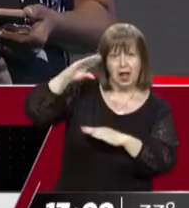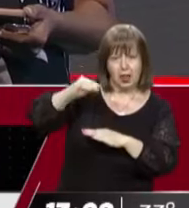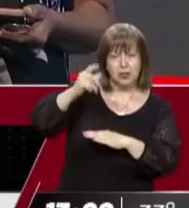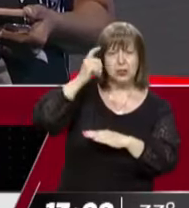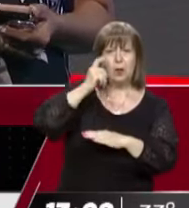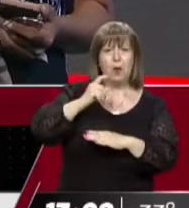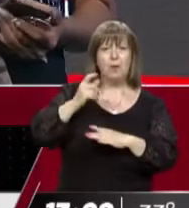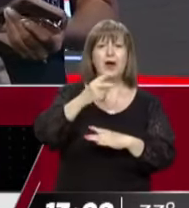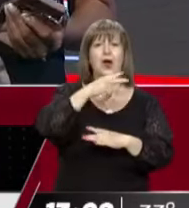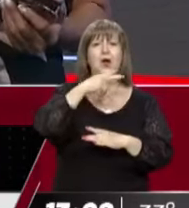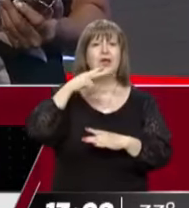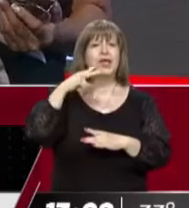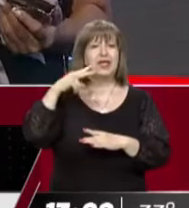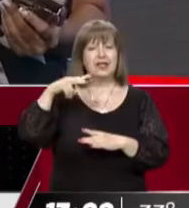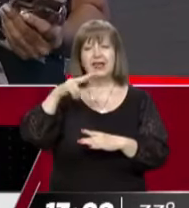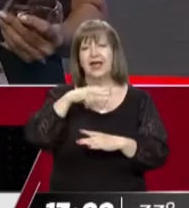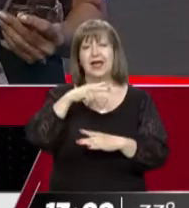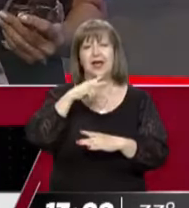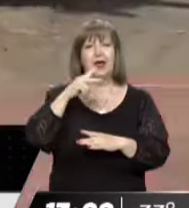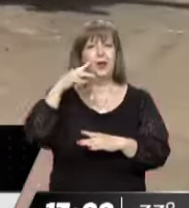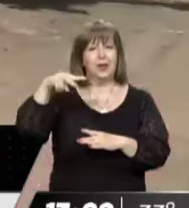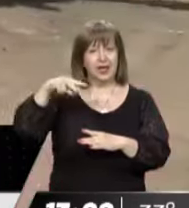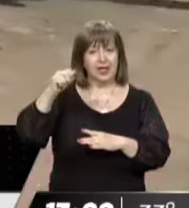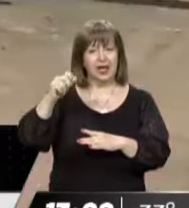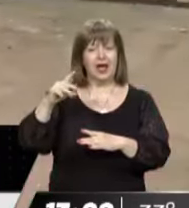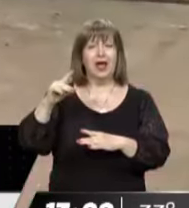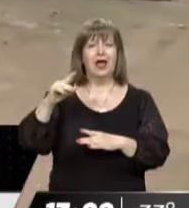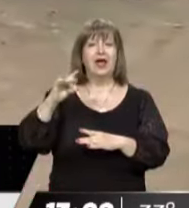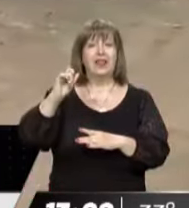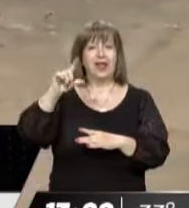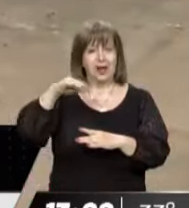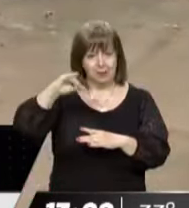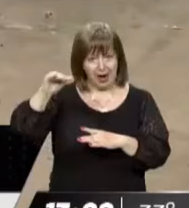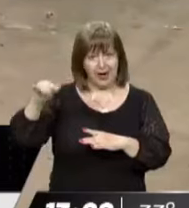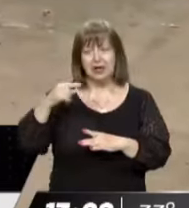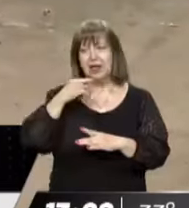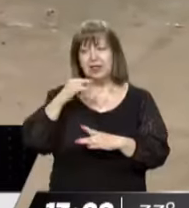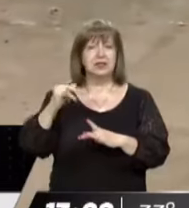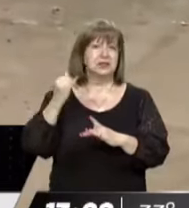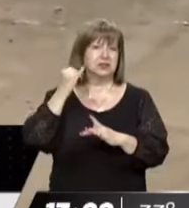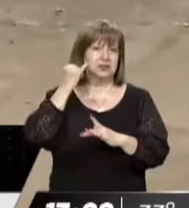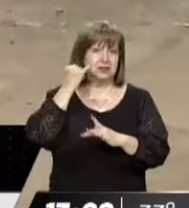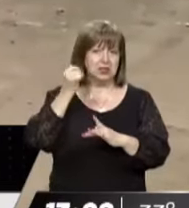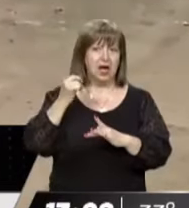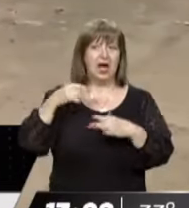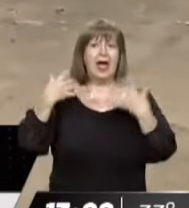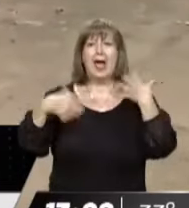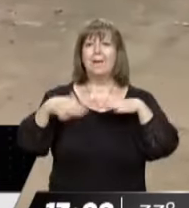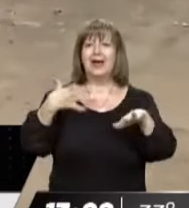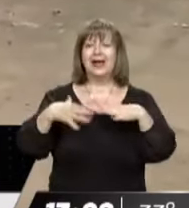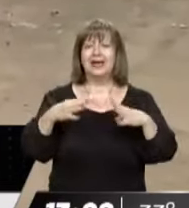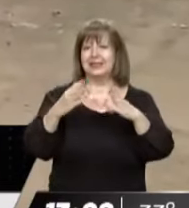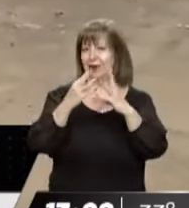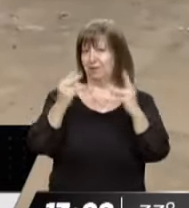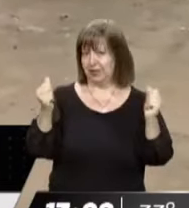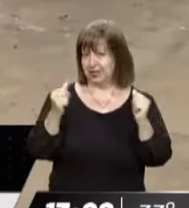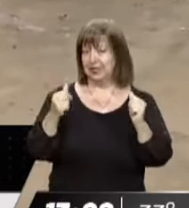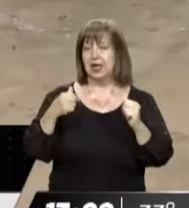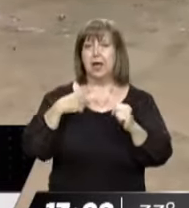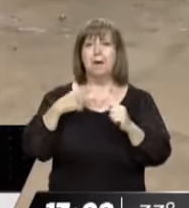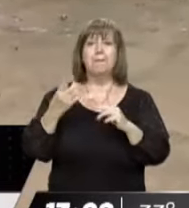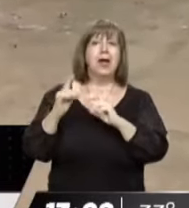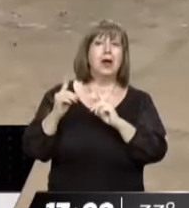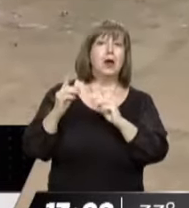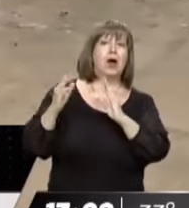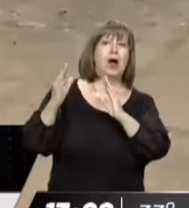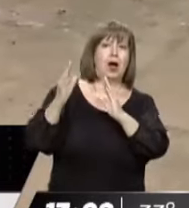bomberos de Viña del Mar dijeron la emergencia terminó. ¿Qué significa esto? Todavía quedan focos, pero están dispersos y lejos de las